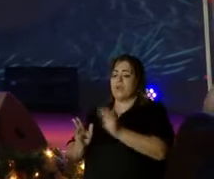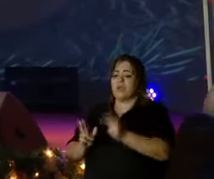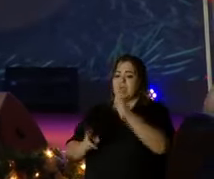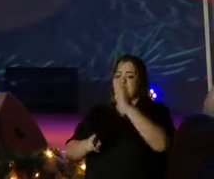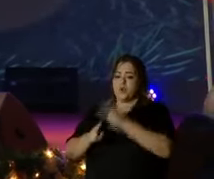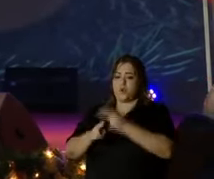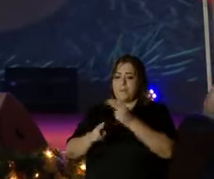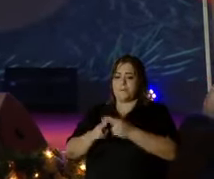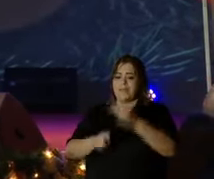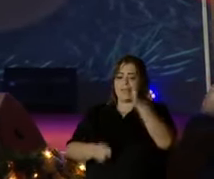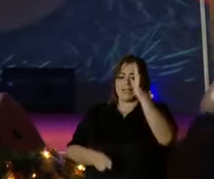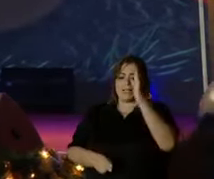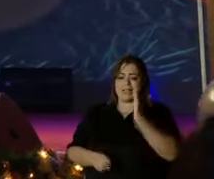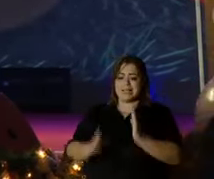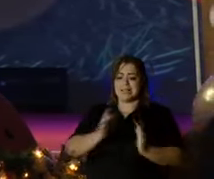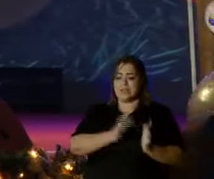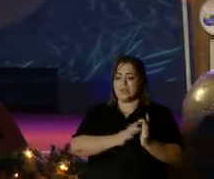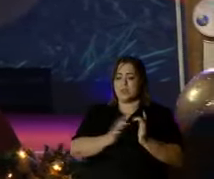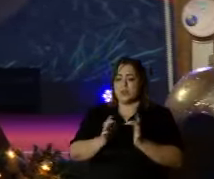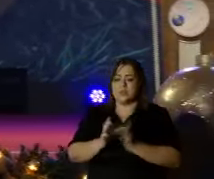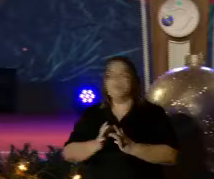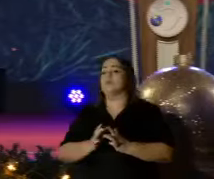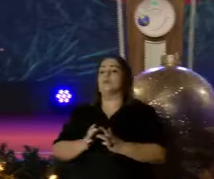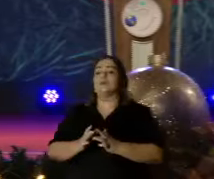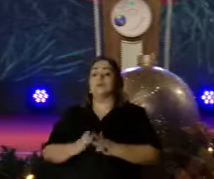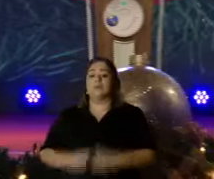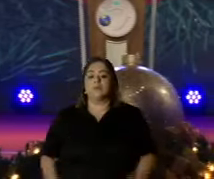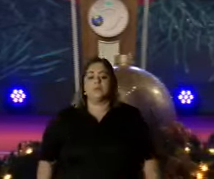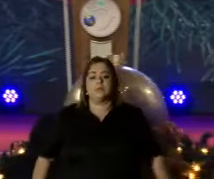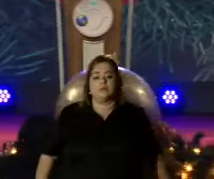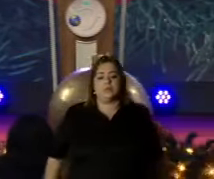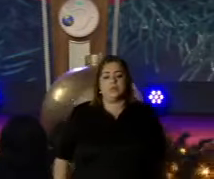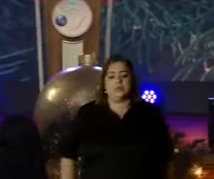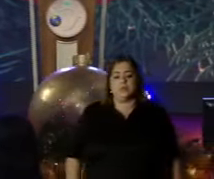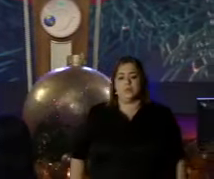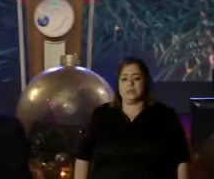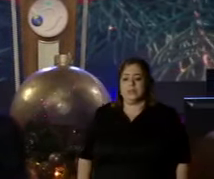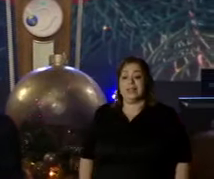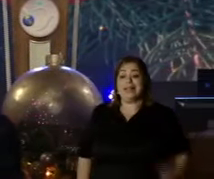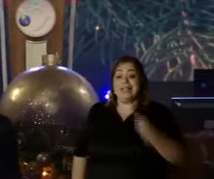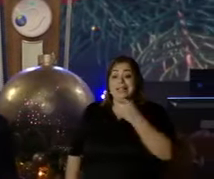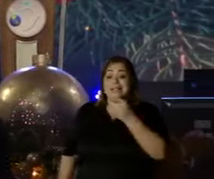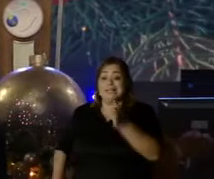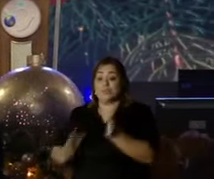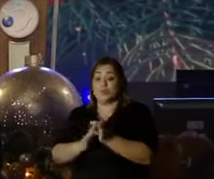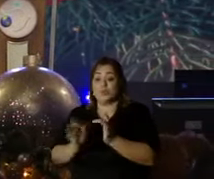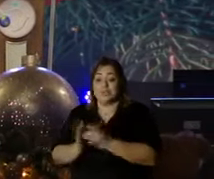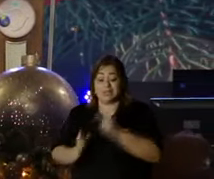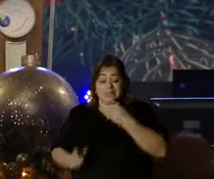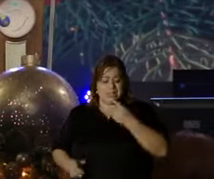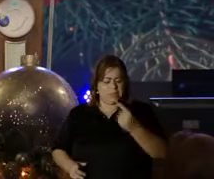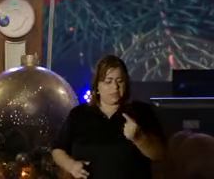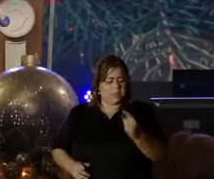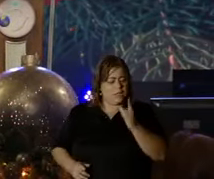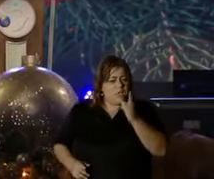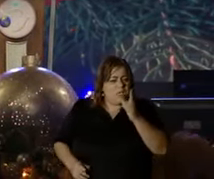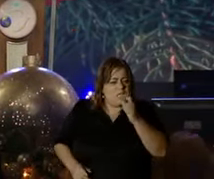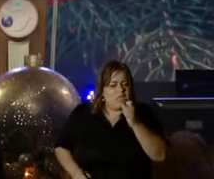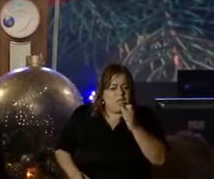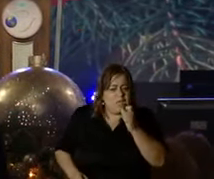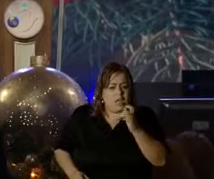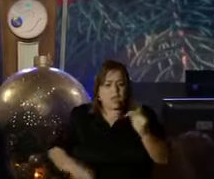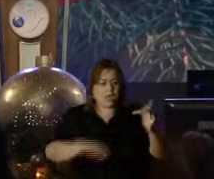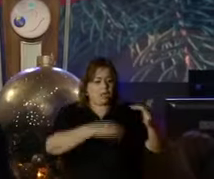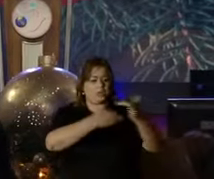a glorificarle. Aleluya. Y ella decía, él decía, alguien a mí me ha